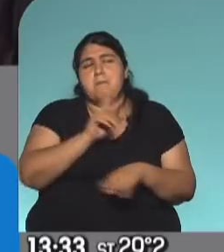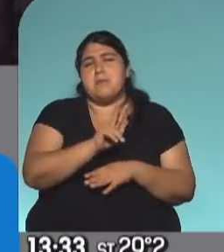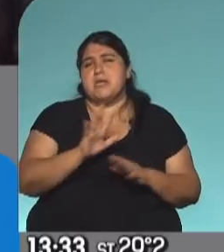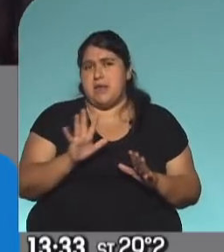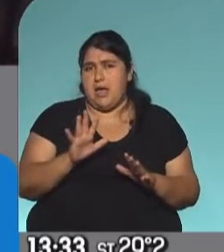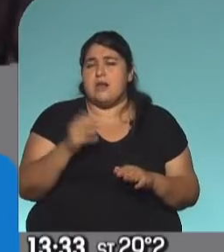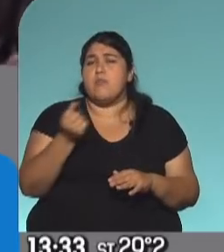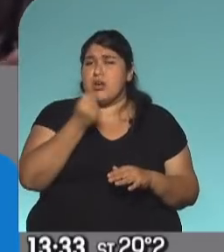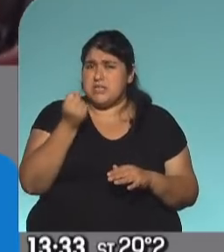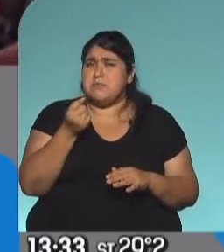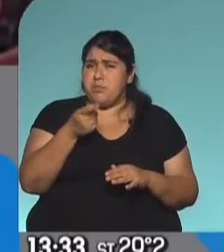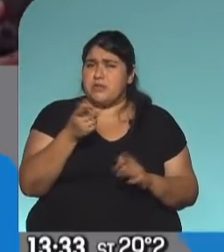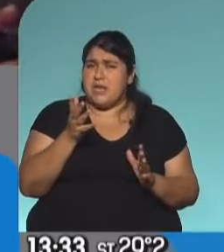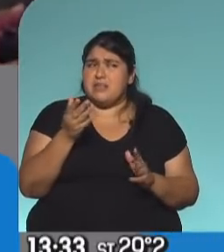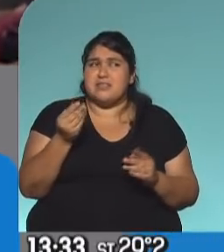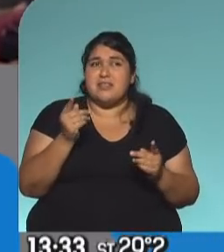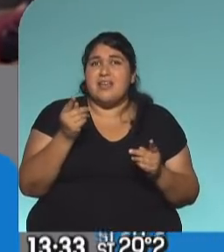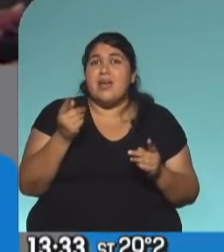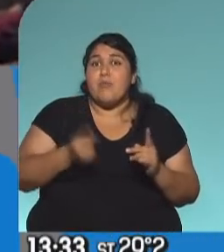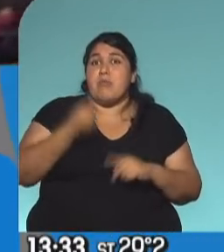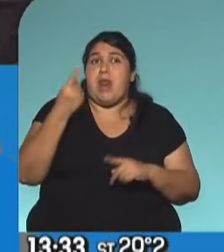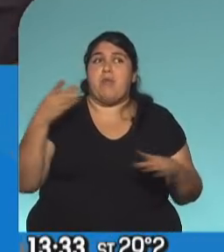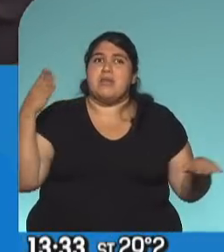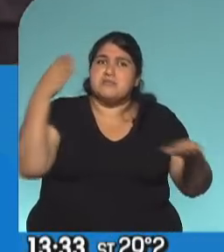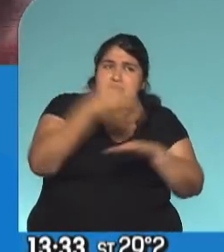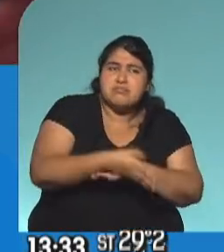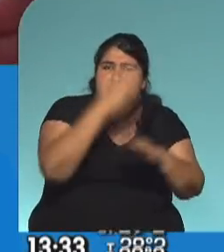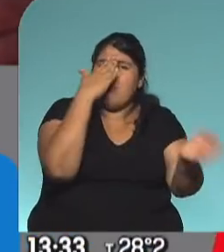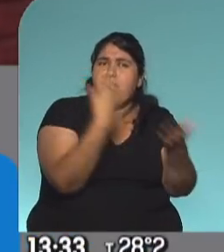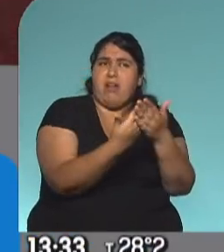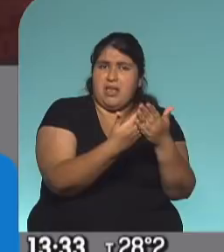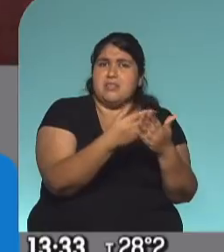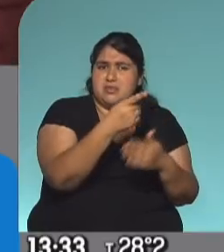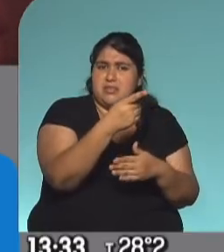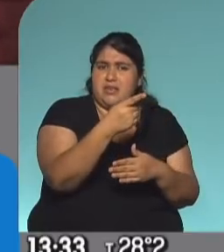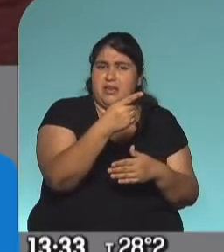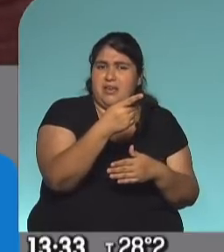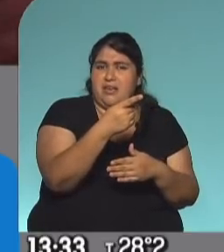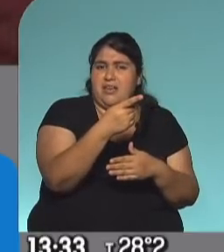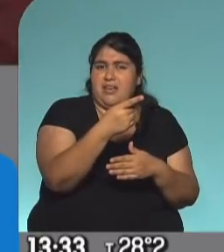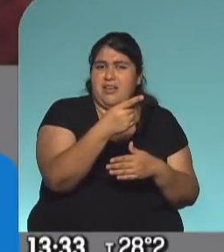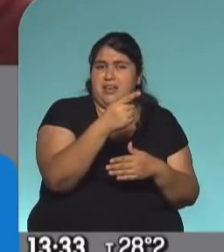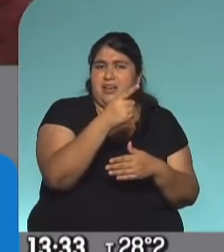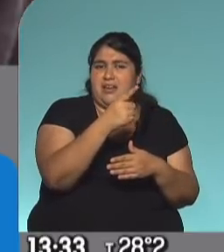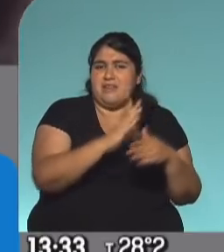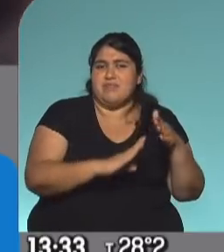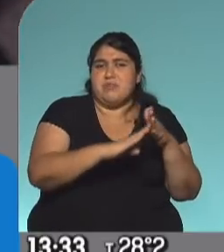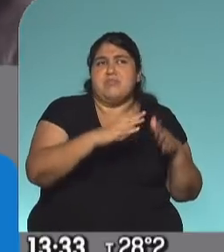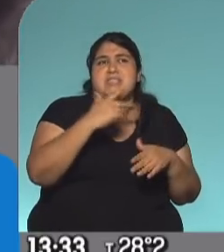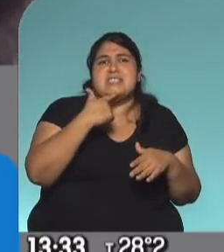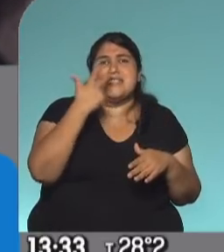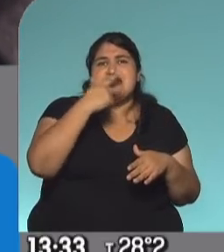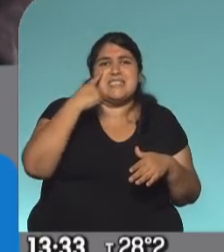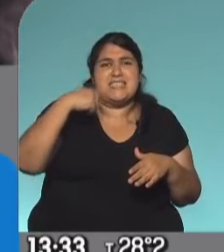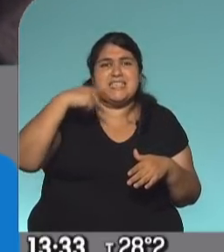importante ahora? Y porque por primera vez un papa se va a encontrar con un ayatolá chiita, y va a ser con